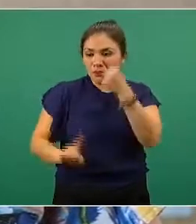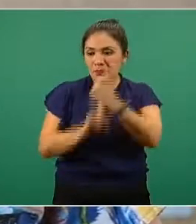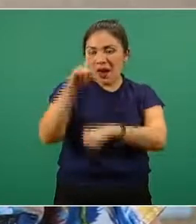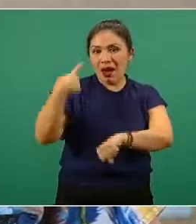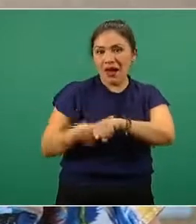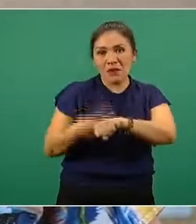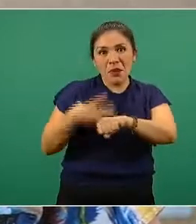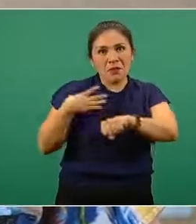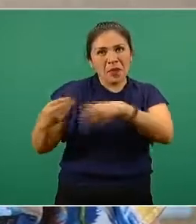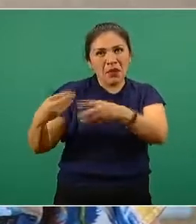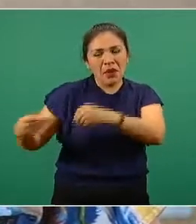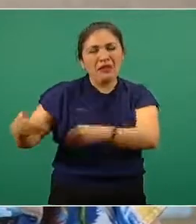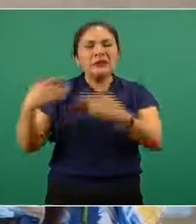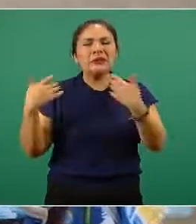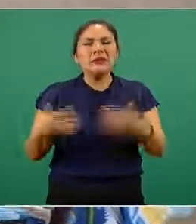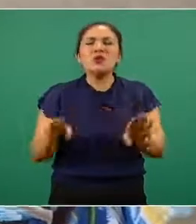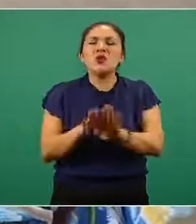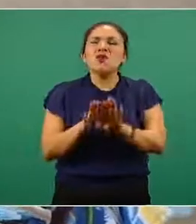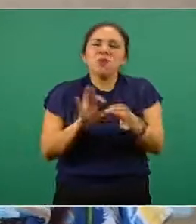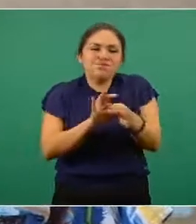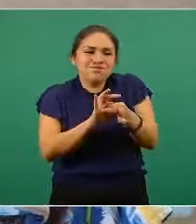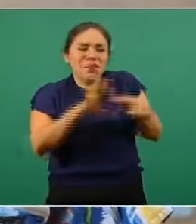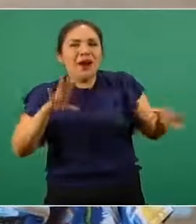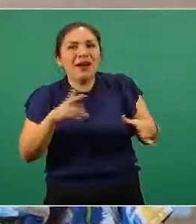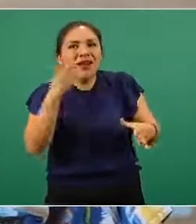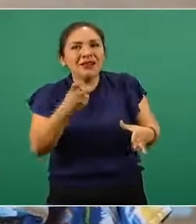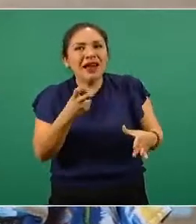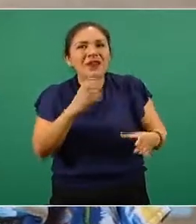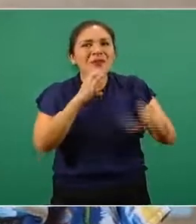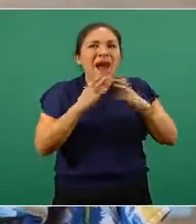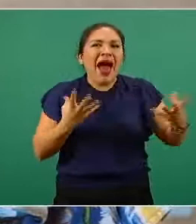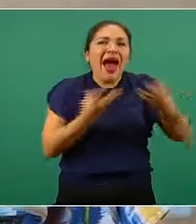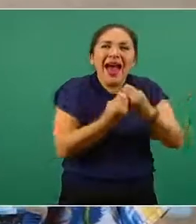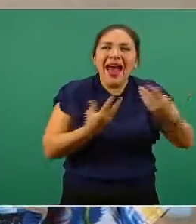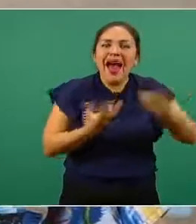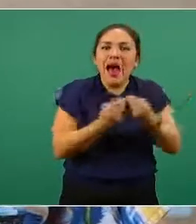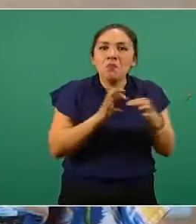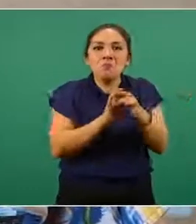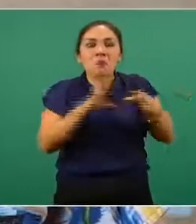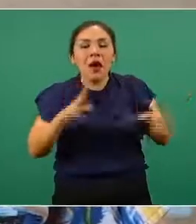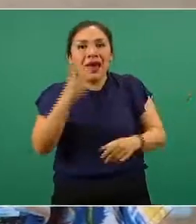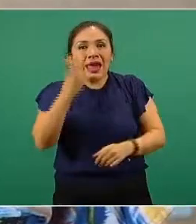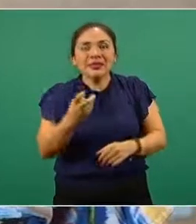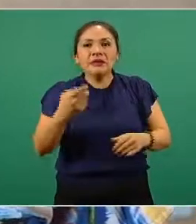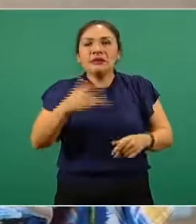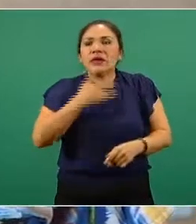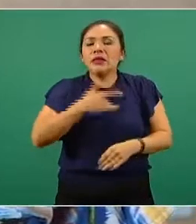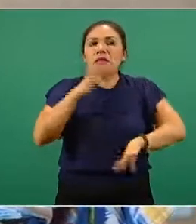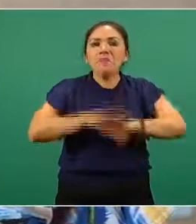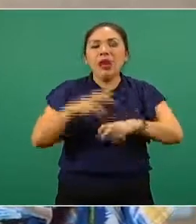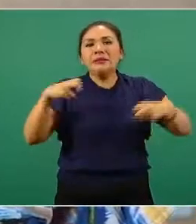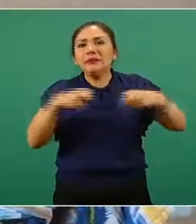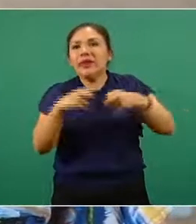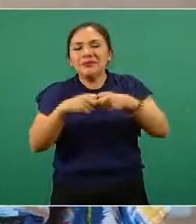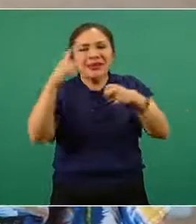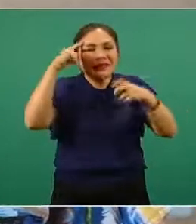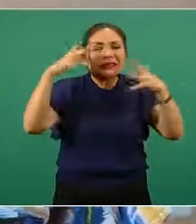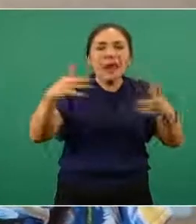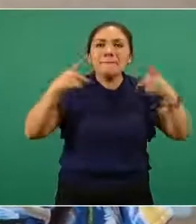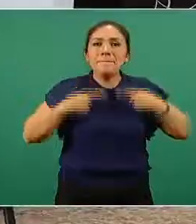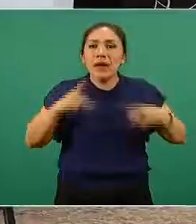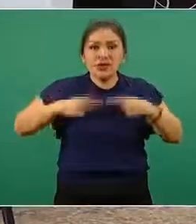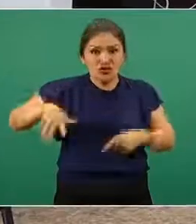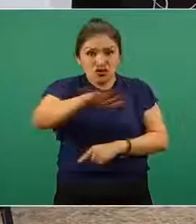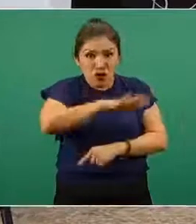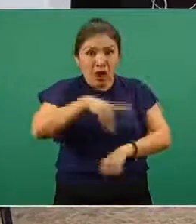ha quebrantado esos vínculos, ¿no? Y ha generado muchísima ansiedad dentro de la sociedad, tanto como